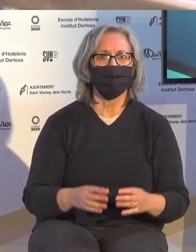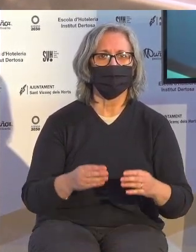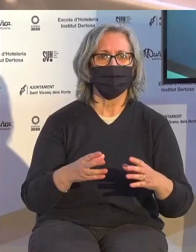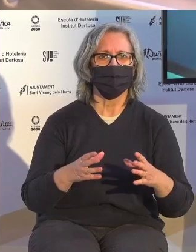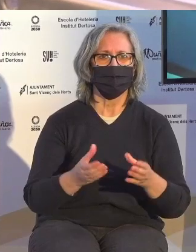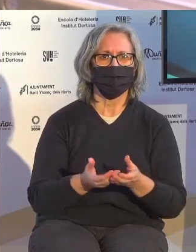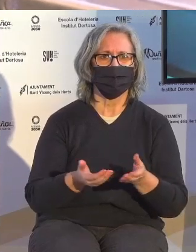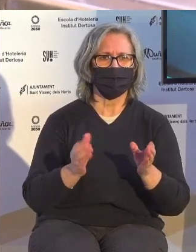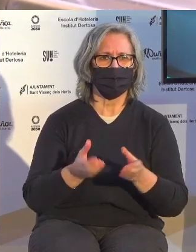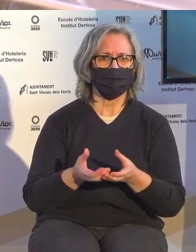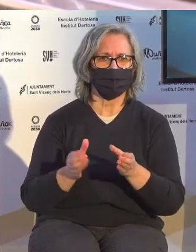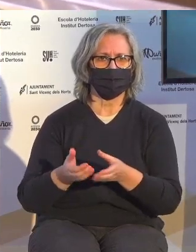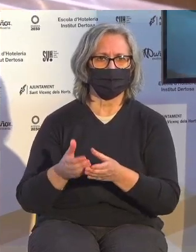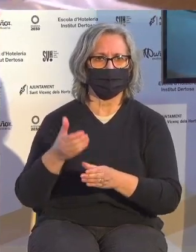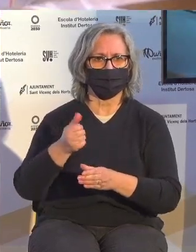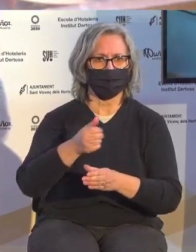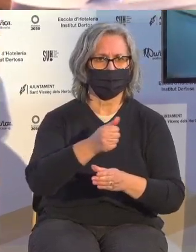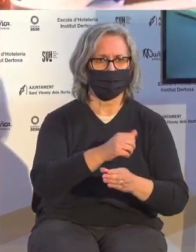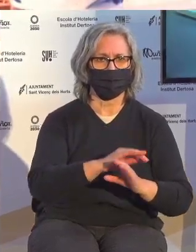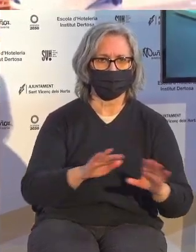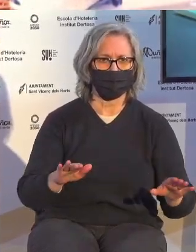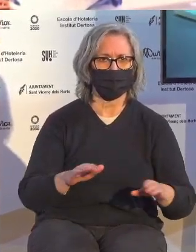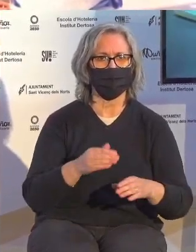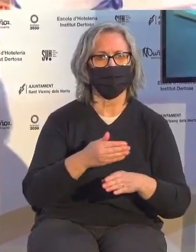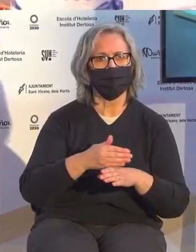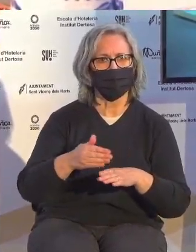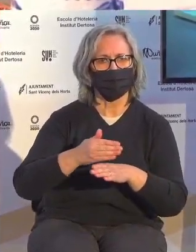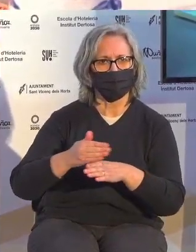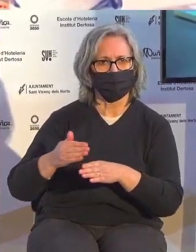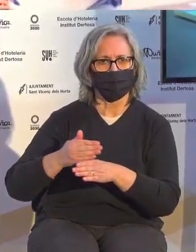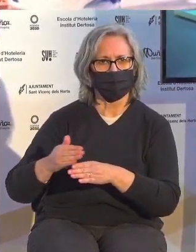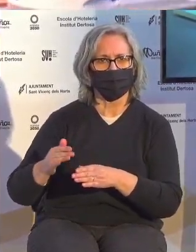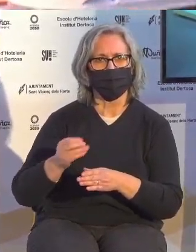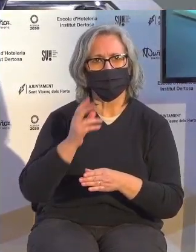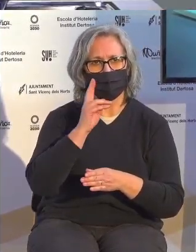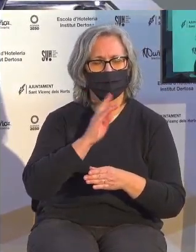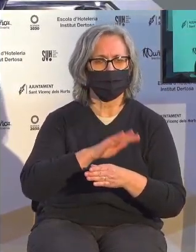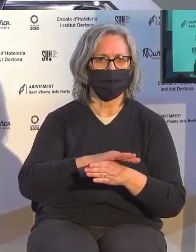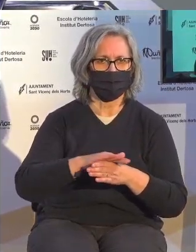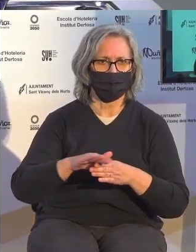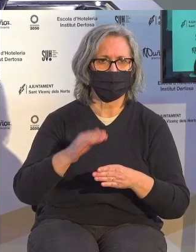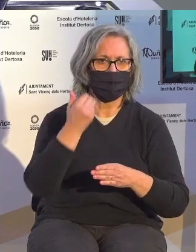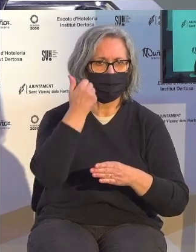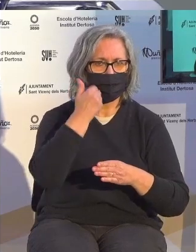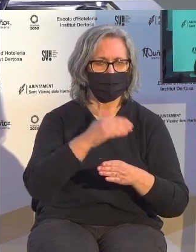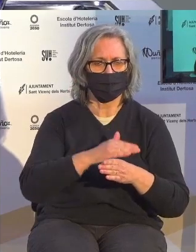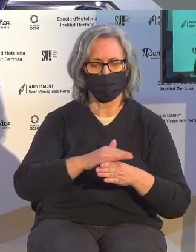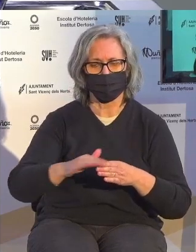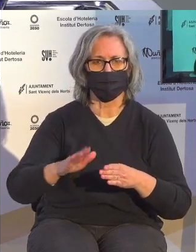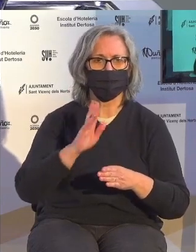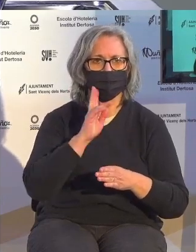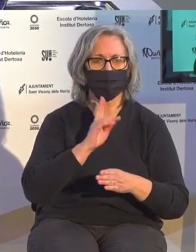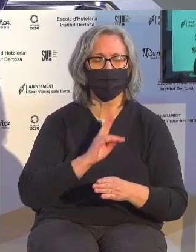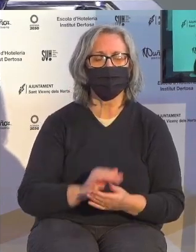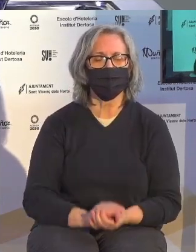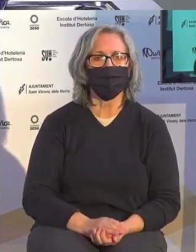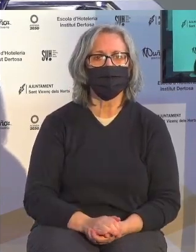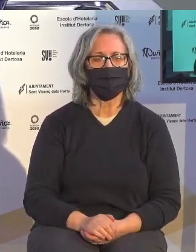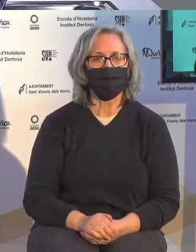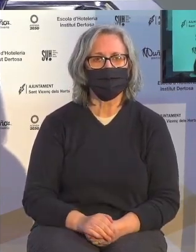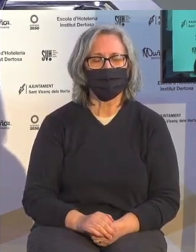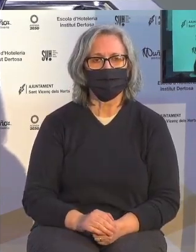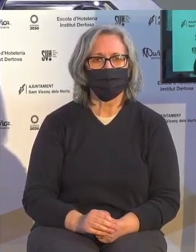cuando la temperatura está buena del opaco ya que fue el caso hoy estaba bien congelado